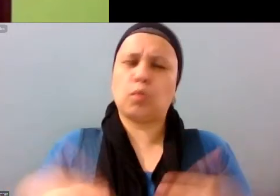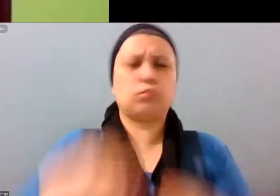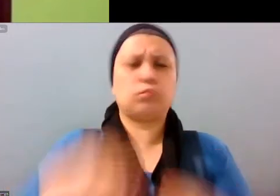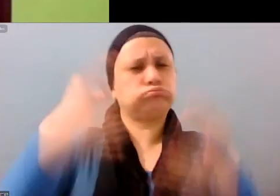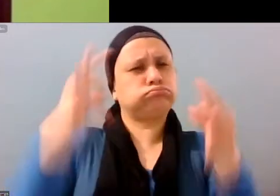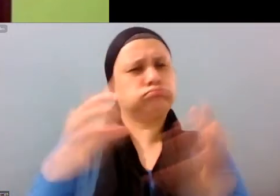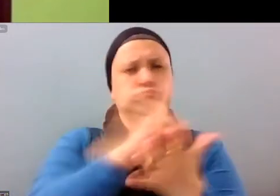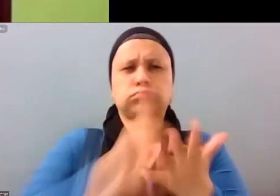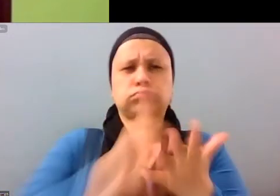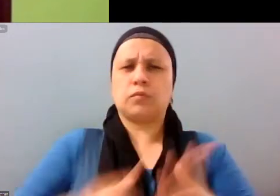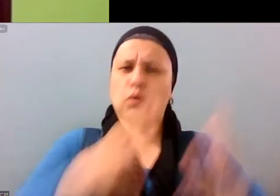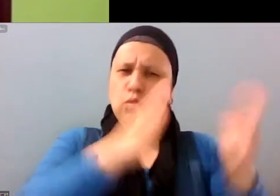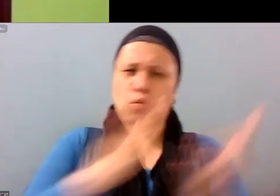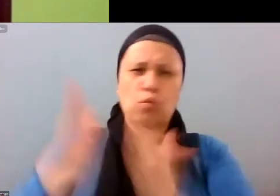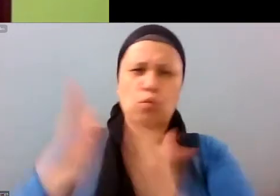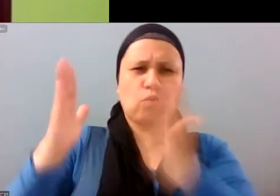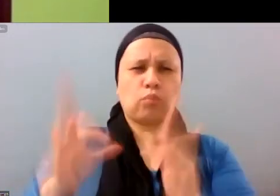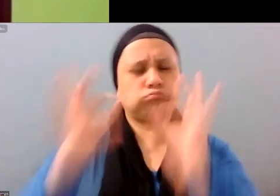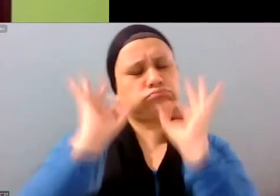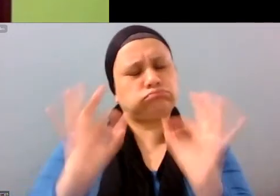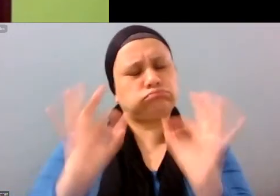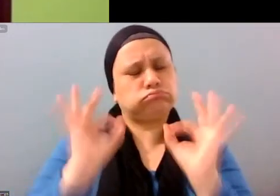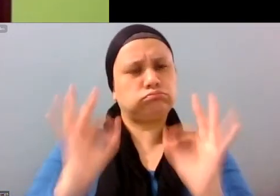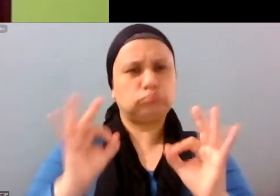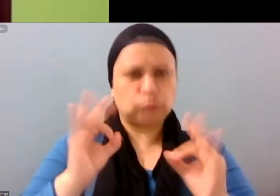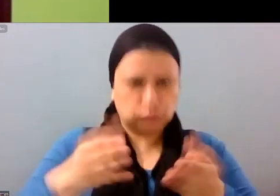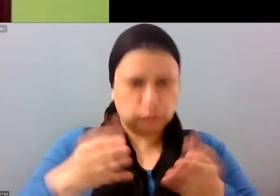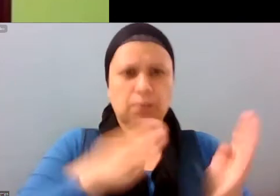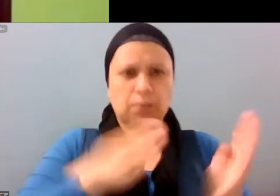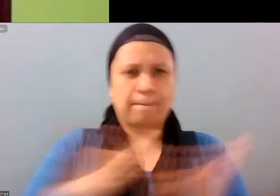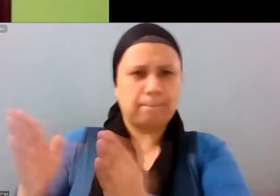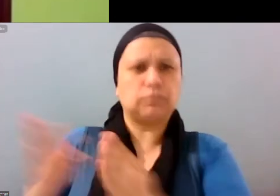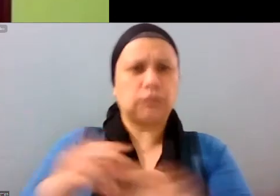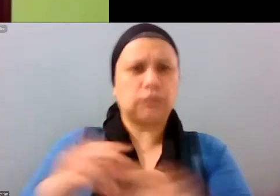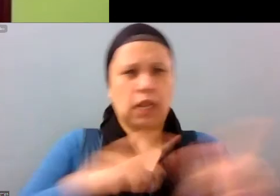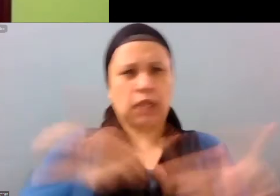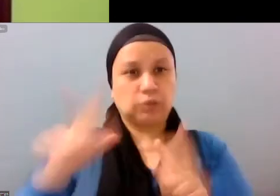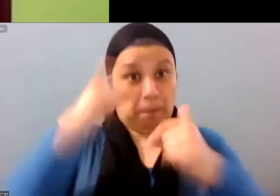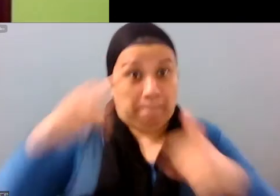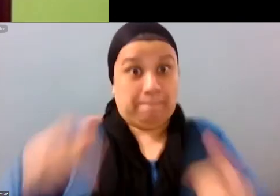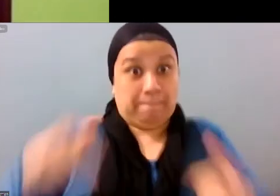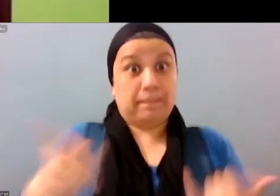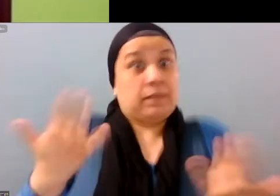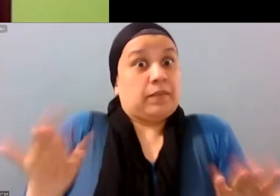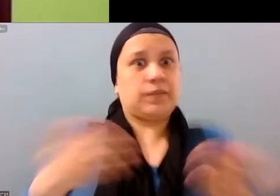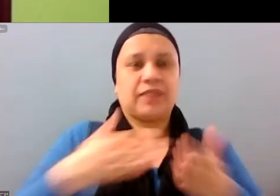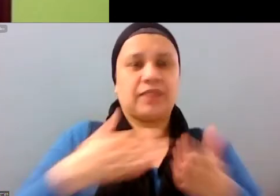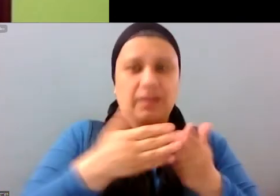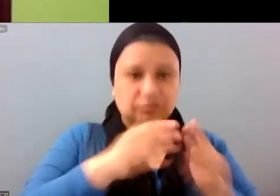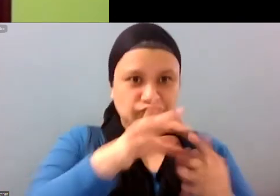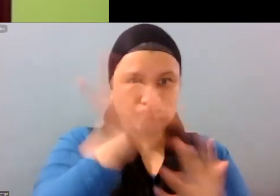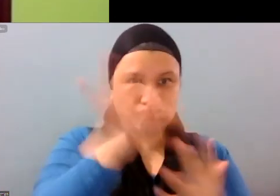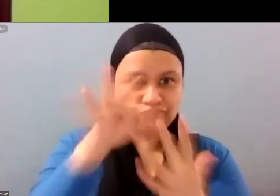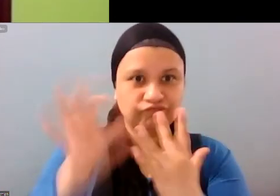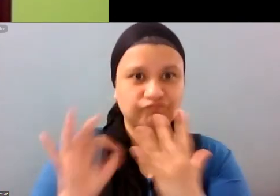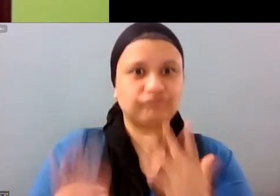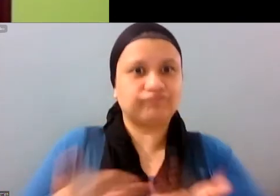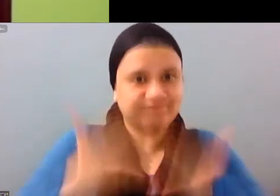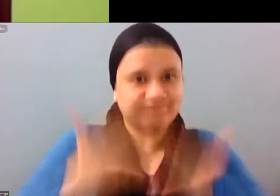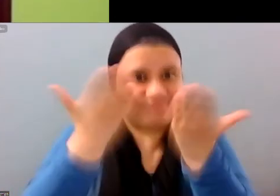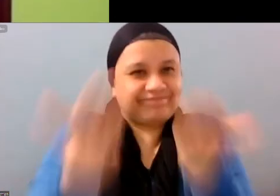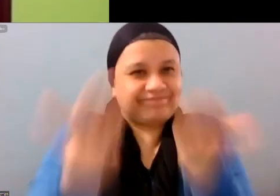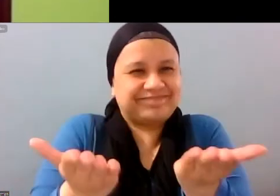organizado muy bien intencionado nos va a abrir un conjunto de alternativas donde podamos